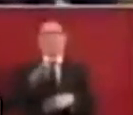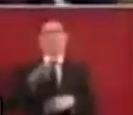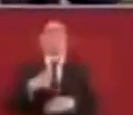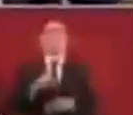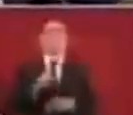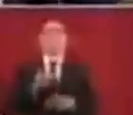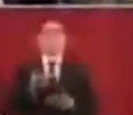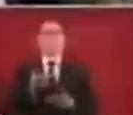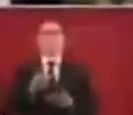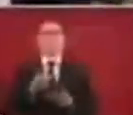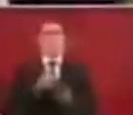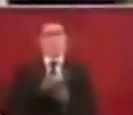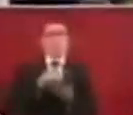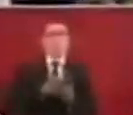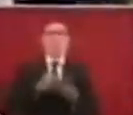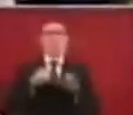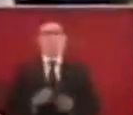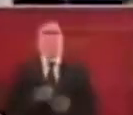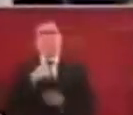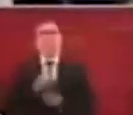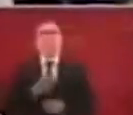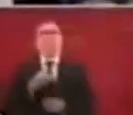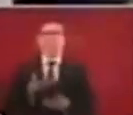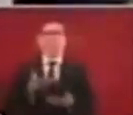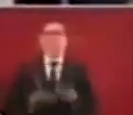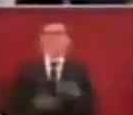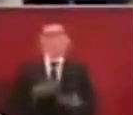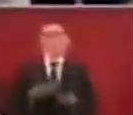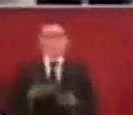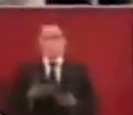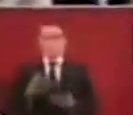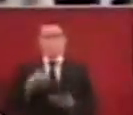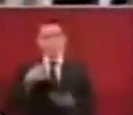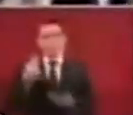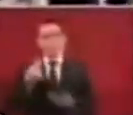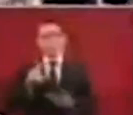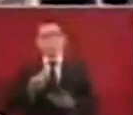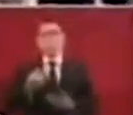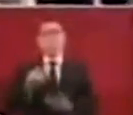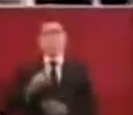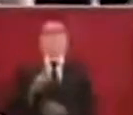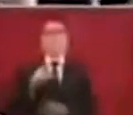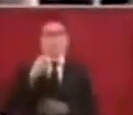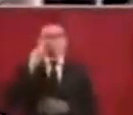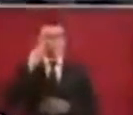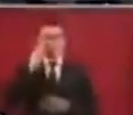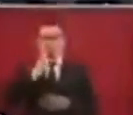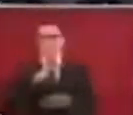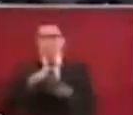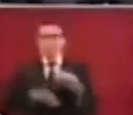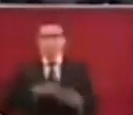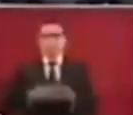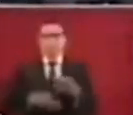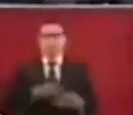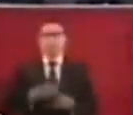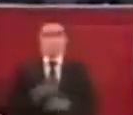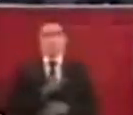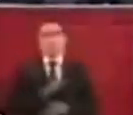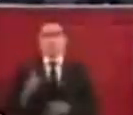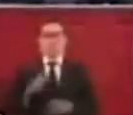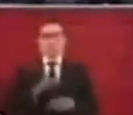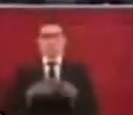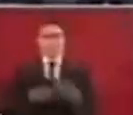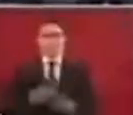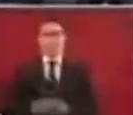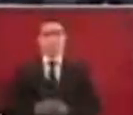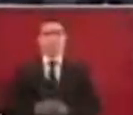el plan de seguridad no solamente se vaya algo que sí es muy necesario pero también hay otro a todos todos tenemos